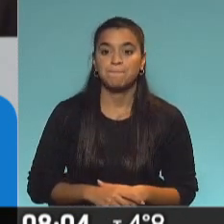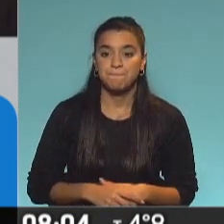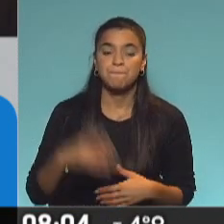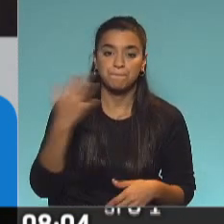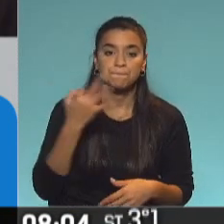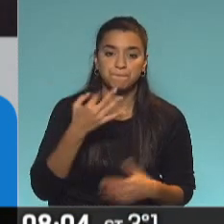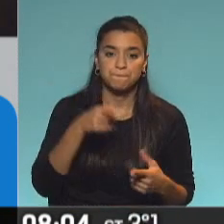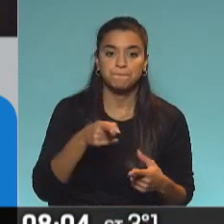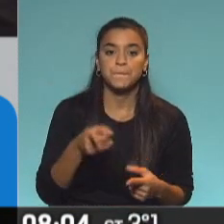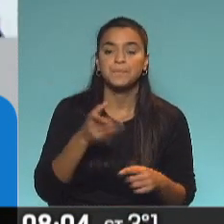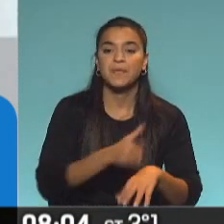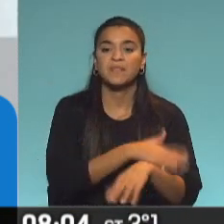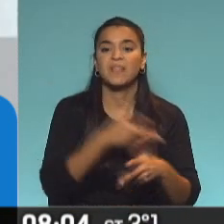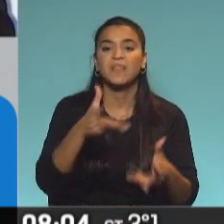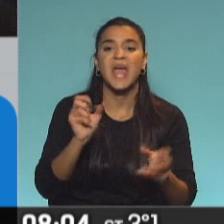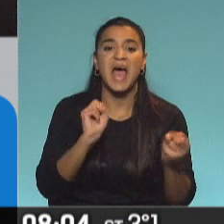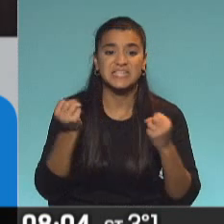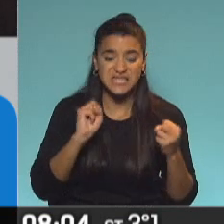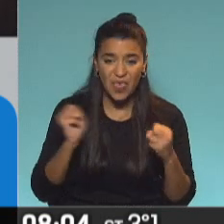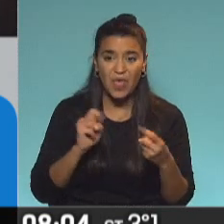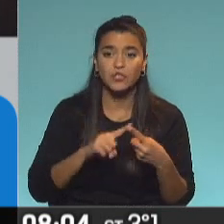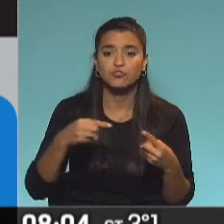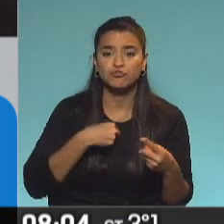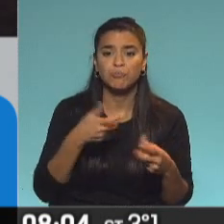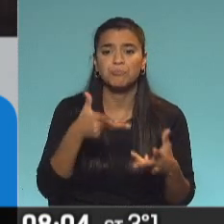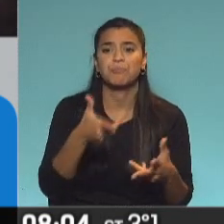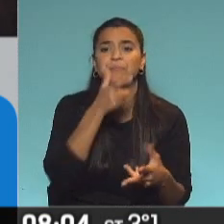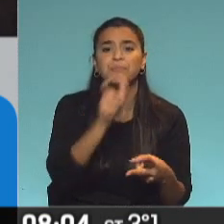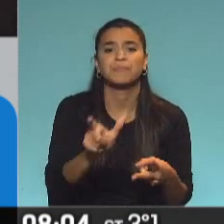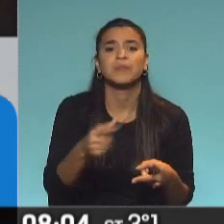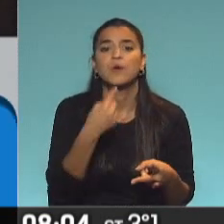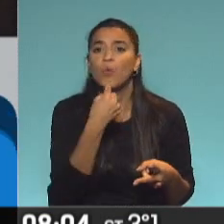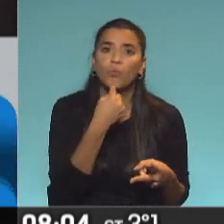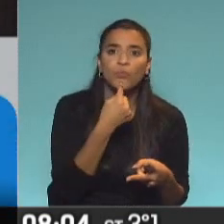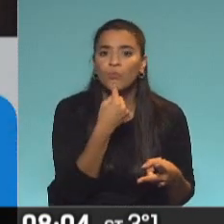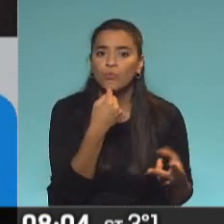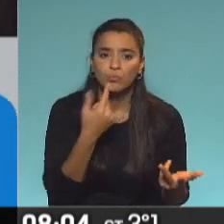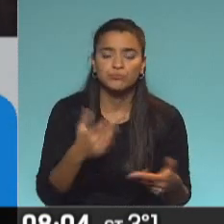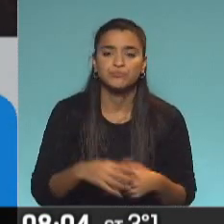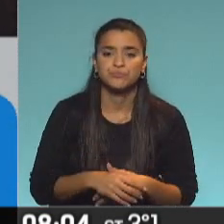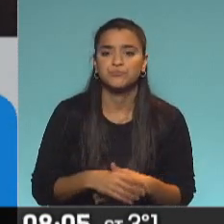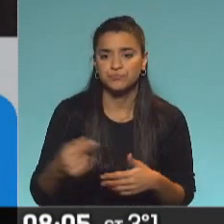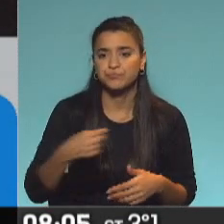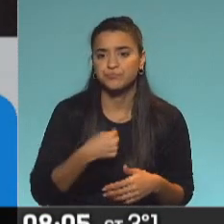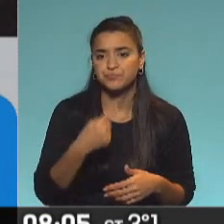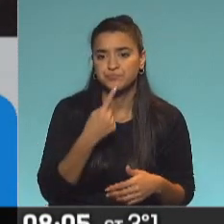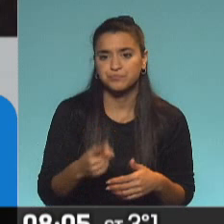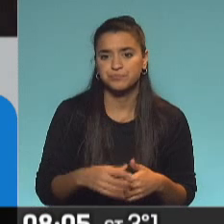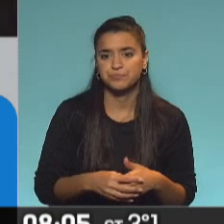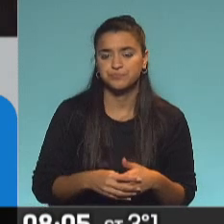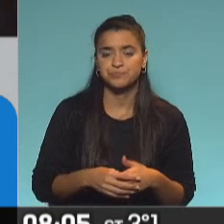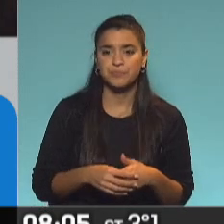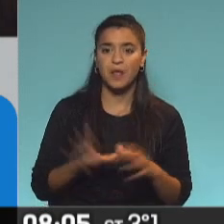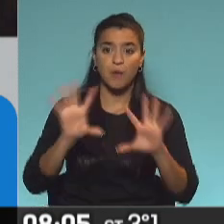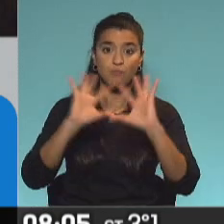Muy buen punto. Vos nombraste la palabra ansiedad y yo te sumo la palabra incertidumbre. Claro. Que te diría que en todo